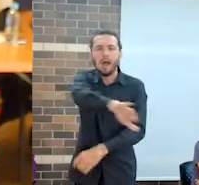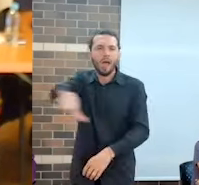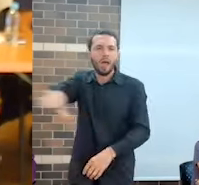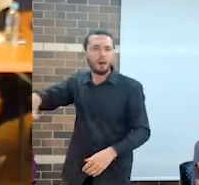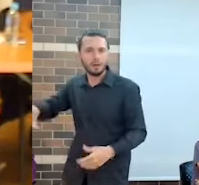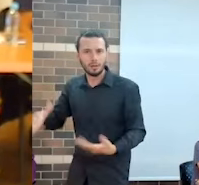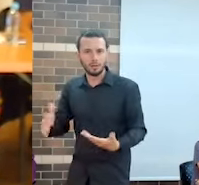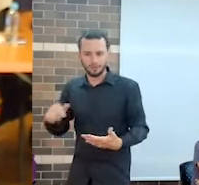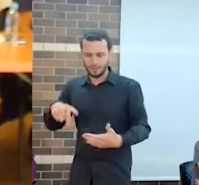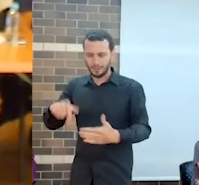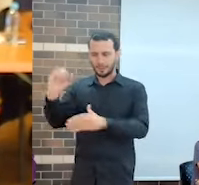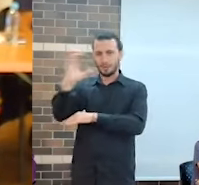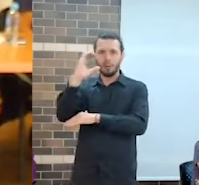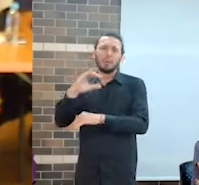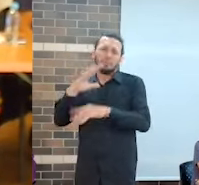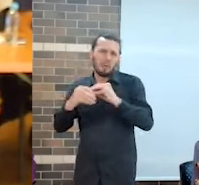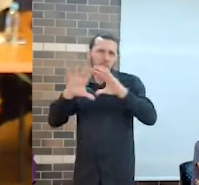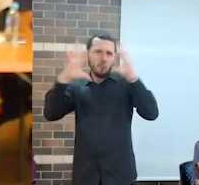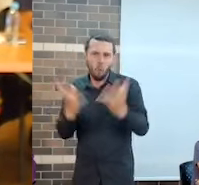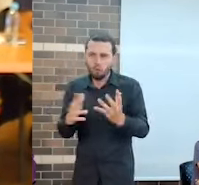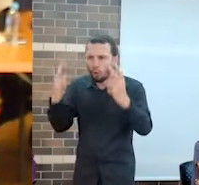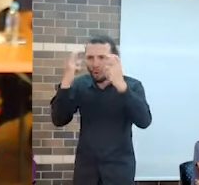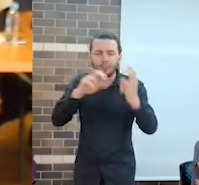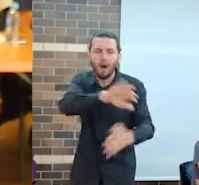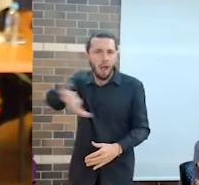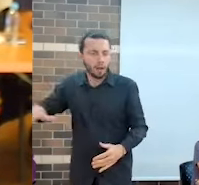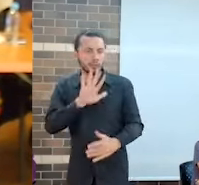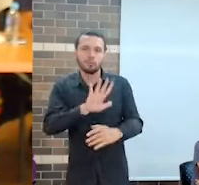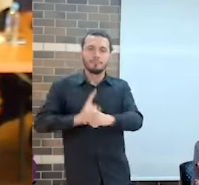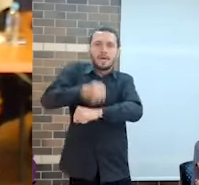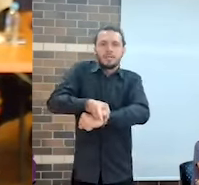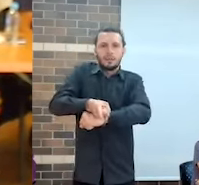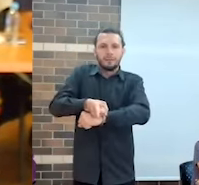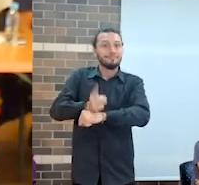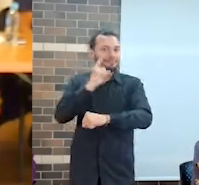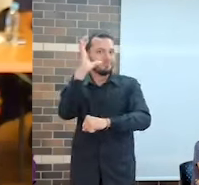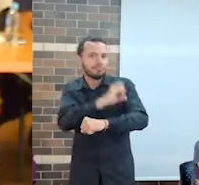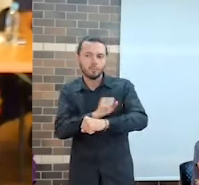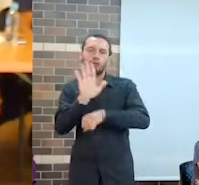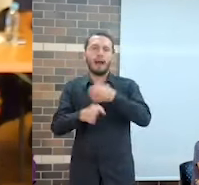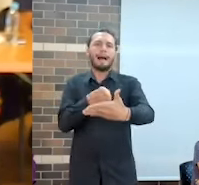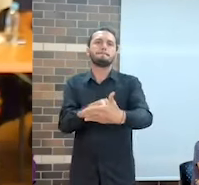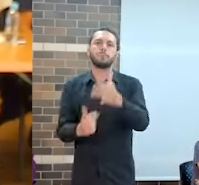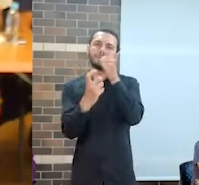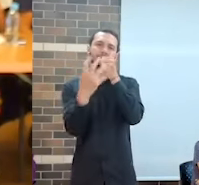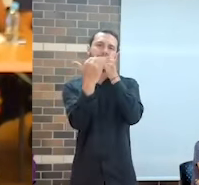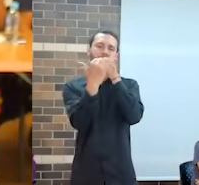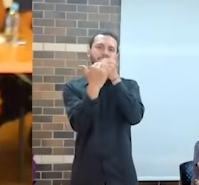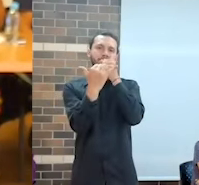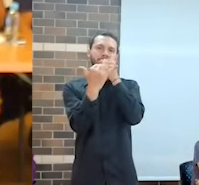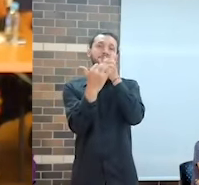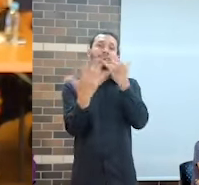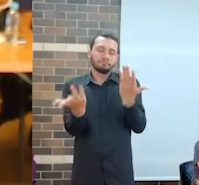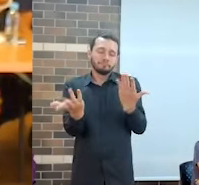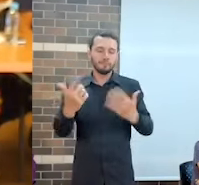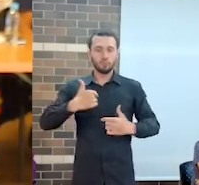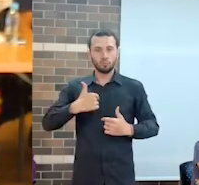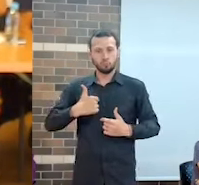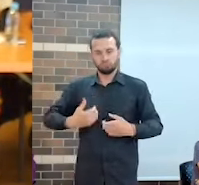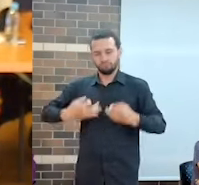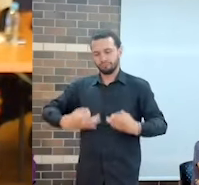Entonces, creo que es una de las primeras barreras epistémicas que bueno, que particularmente yo, que hago parte de